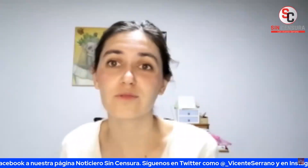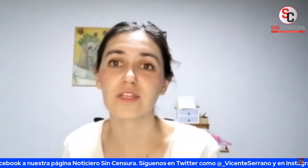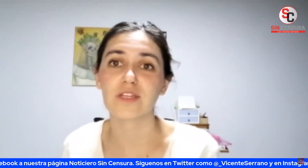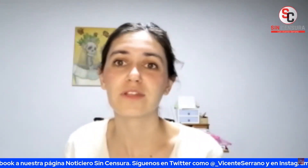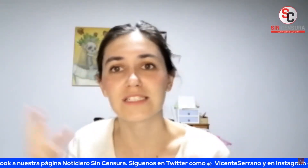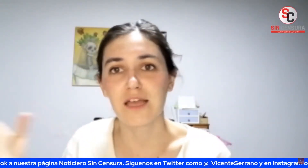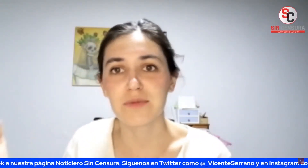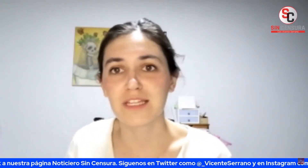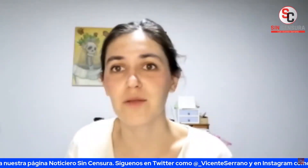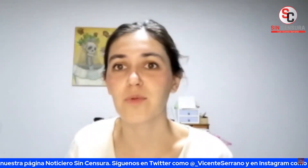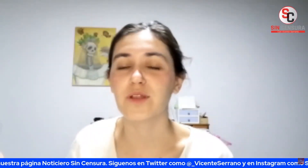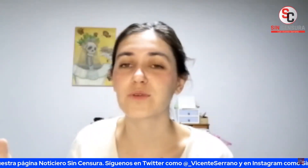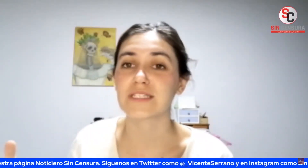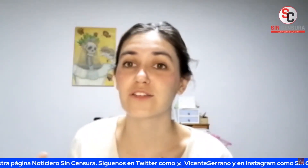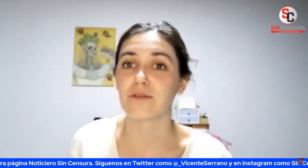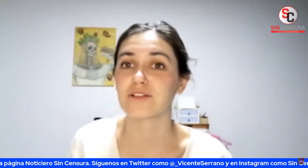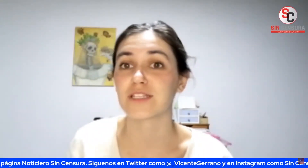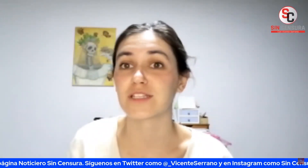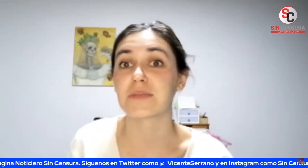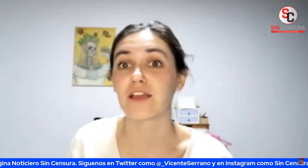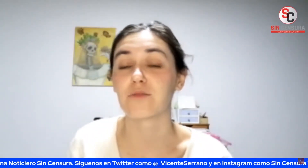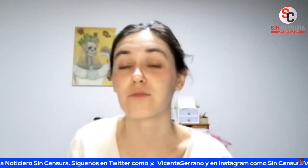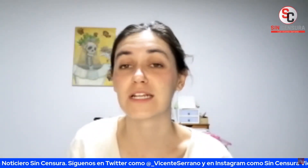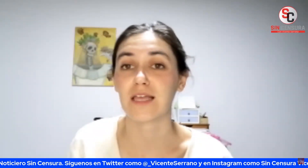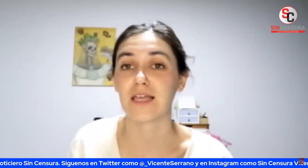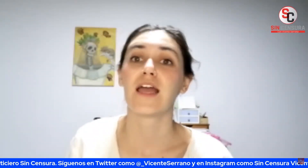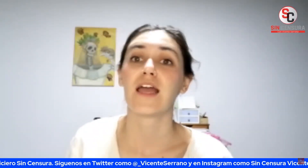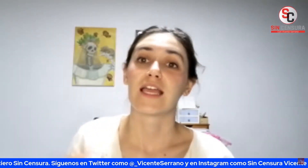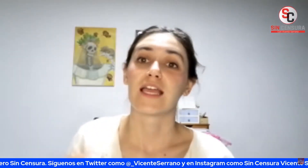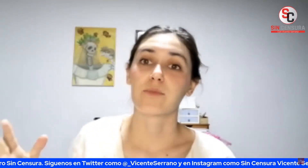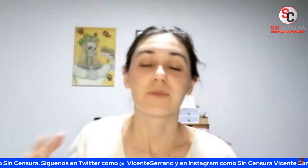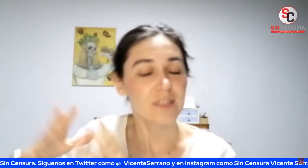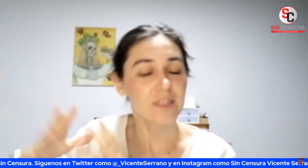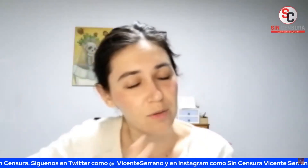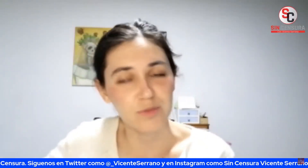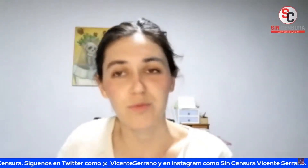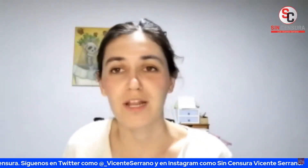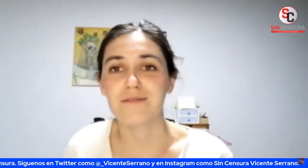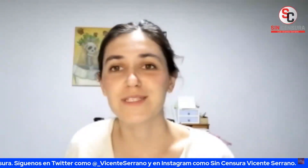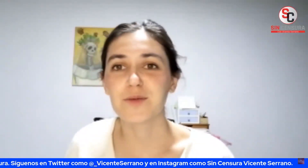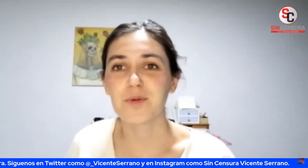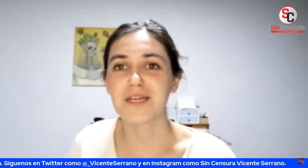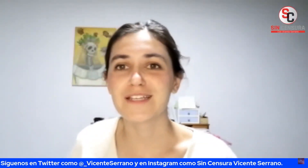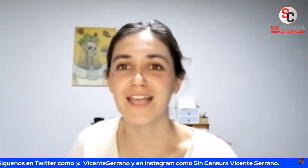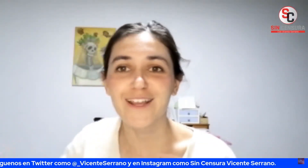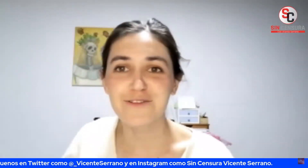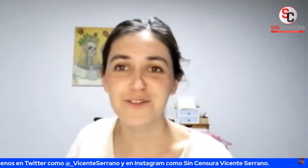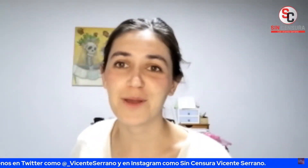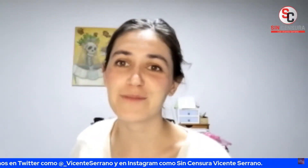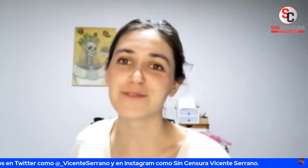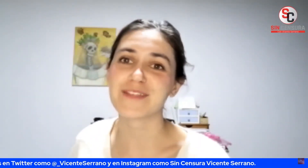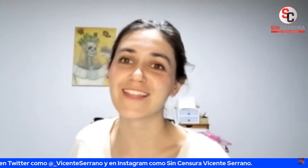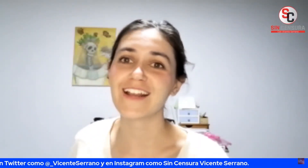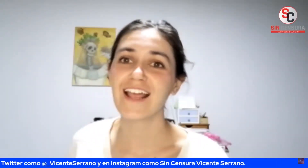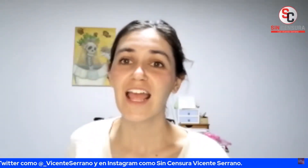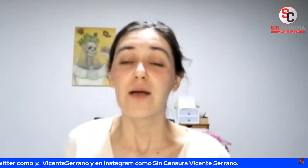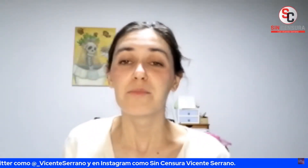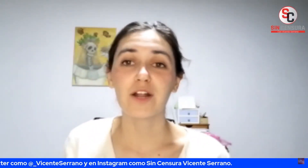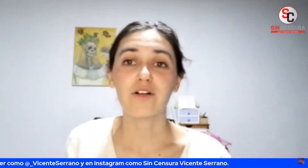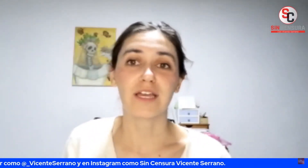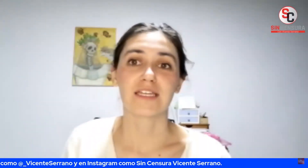poder ejecutivo, desgraciadamente en el poder judicial todavía no se termina de cumplir esa promesa, pero pues por la división de poderes ahí no nos podemos